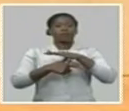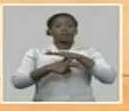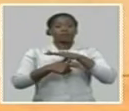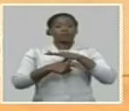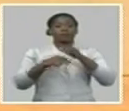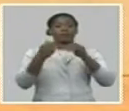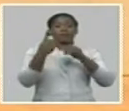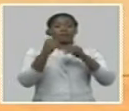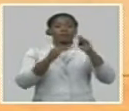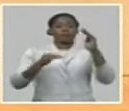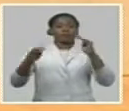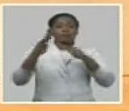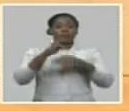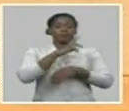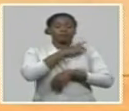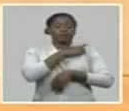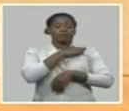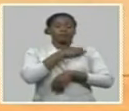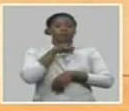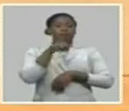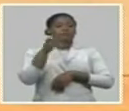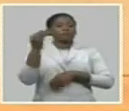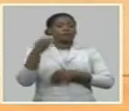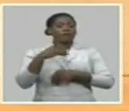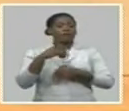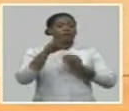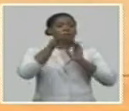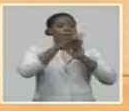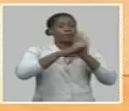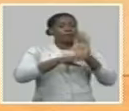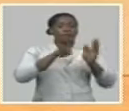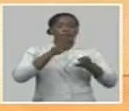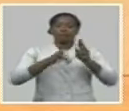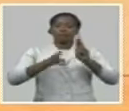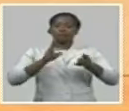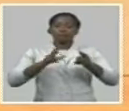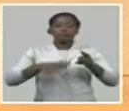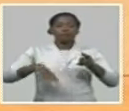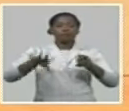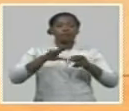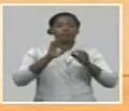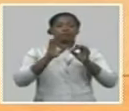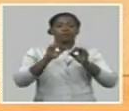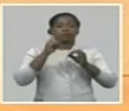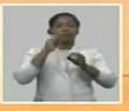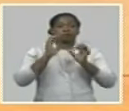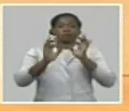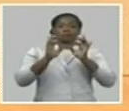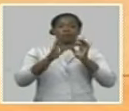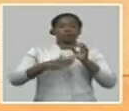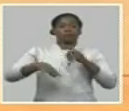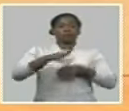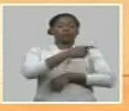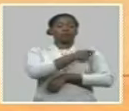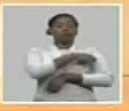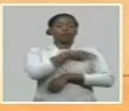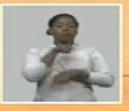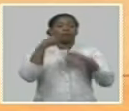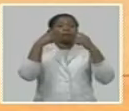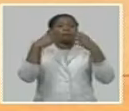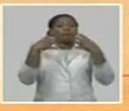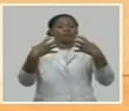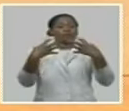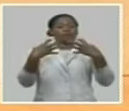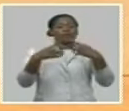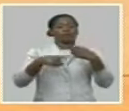sabemos que han sido un grupo de medidas que ha estado orientada fundamentalmente a la protección de la población que es muy importante en esta